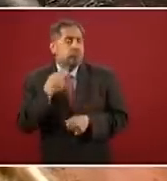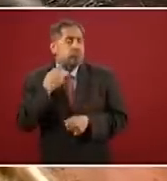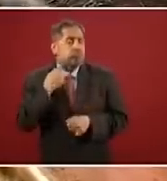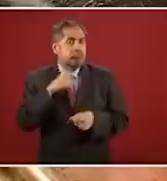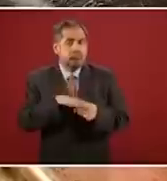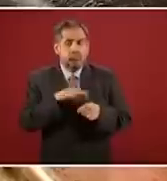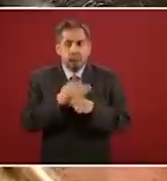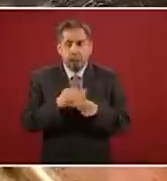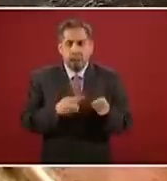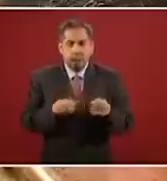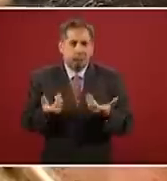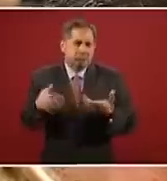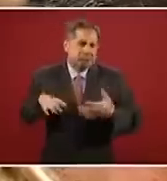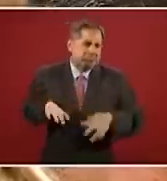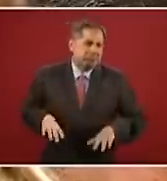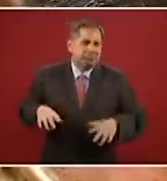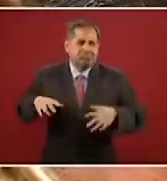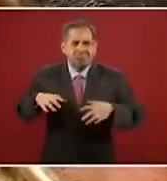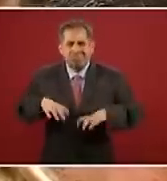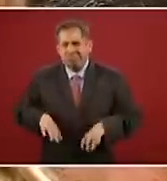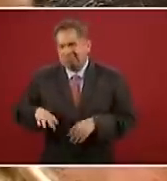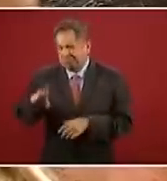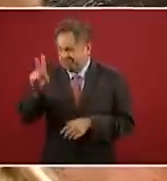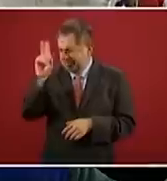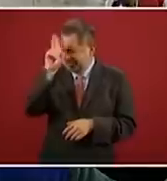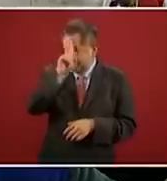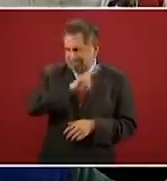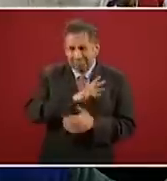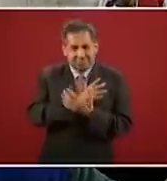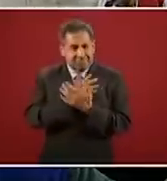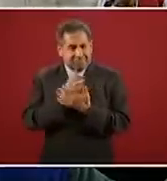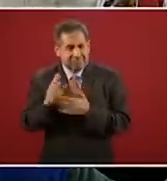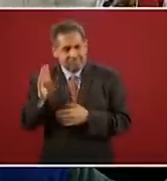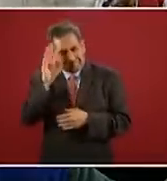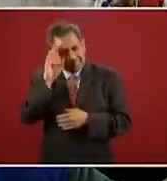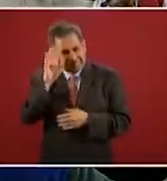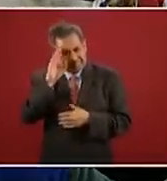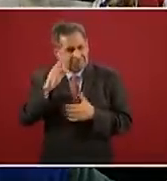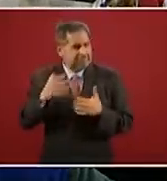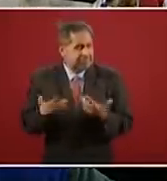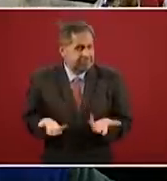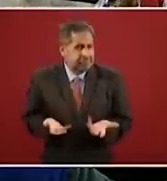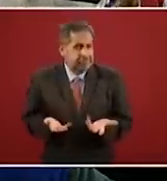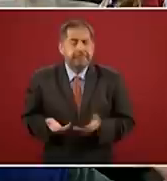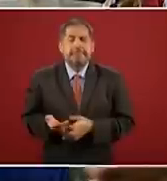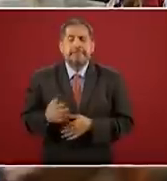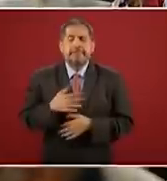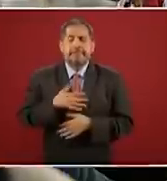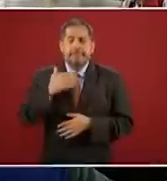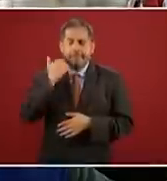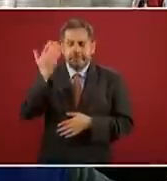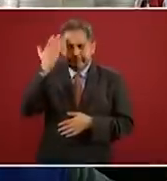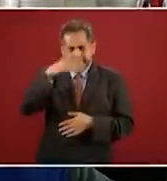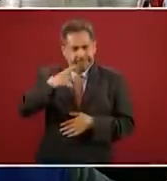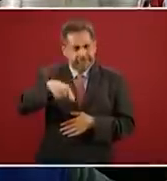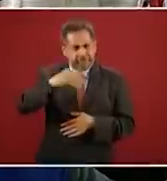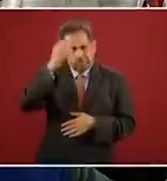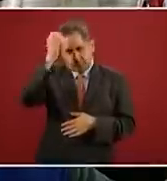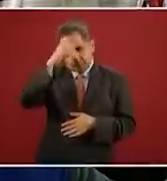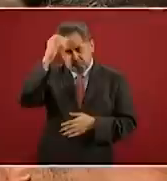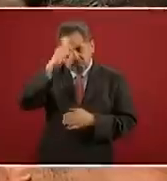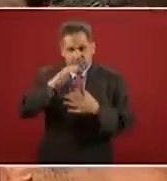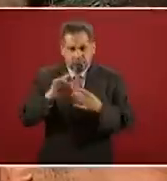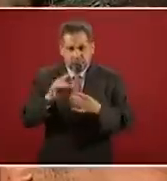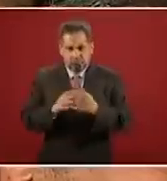Es un enriquecimiento ilícito a todas luces. Entonces, sí me gustaría saber su opinión acerca